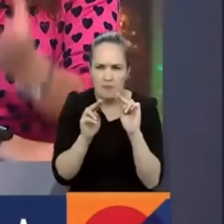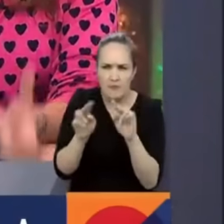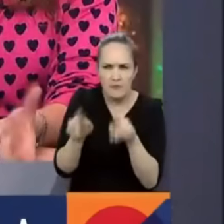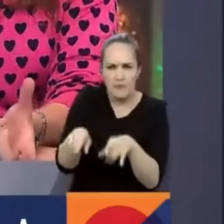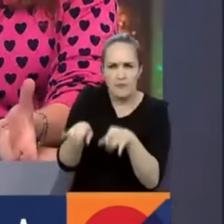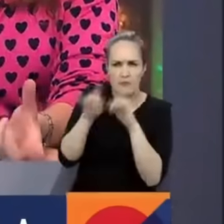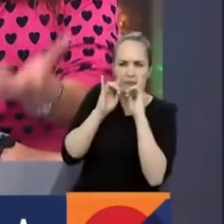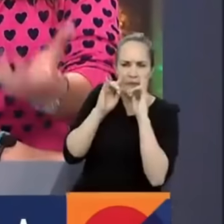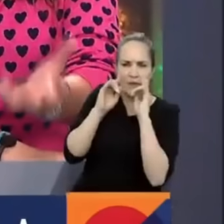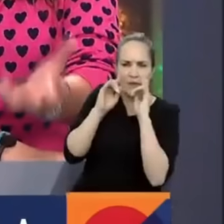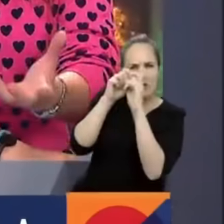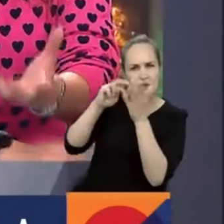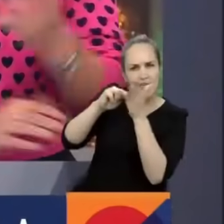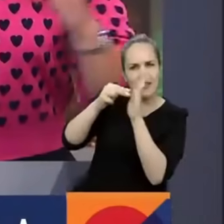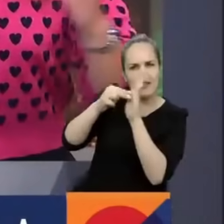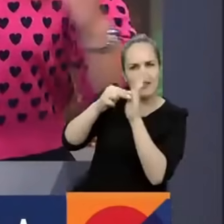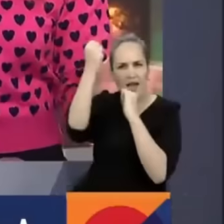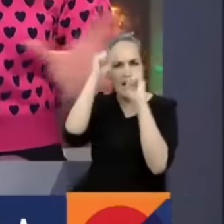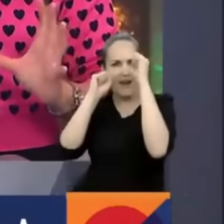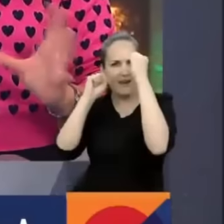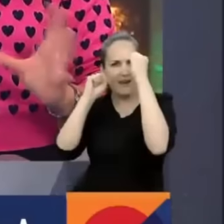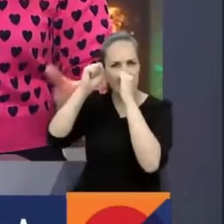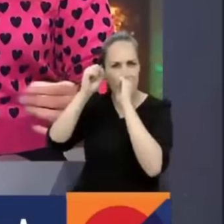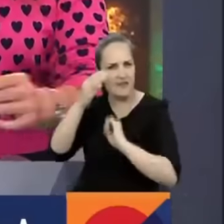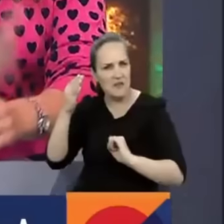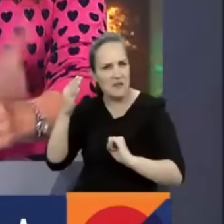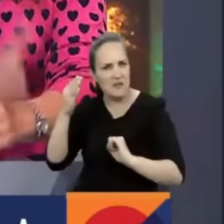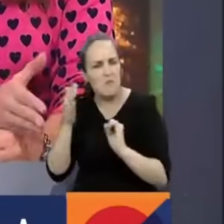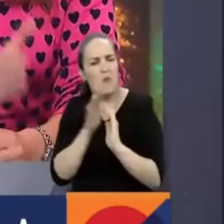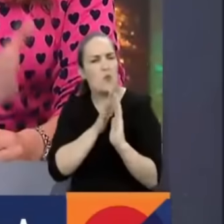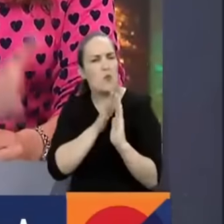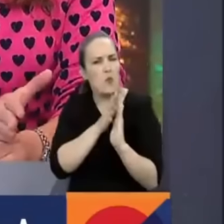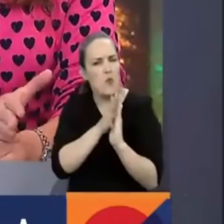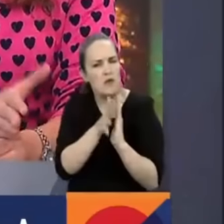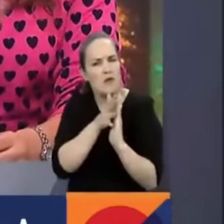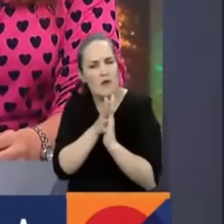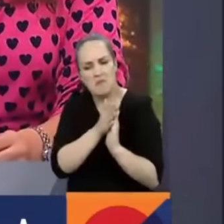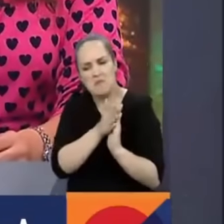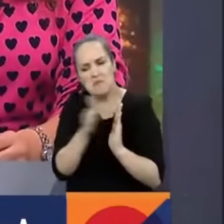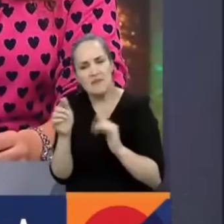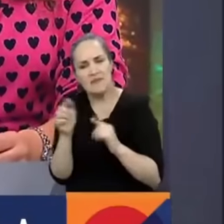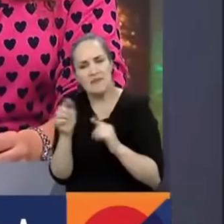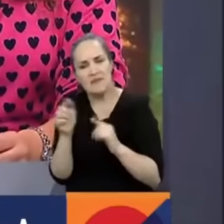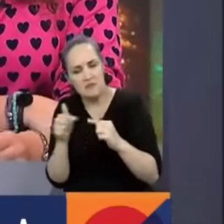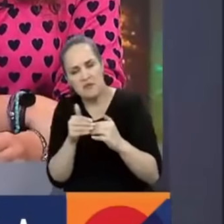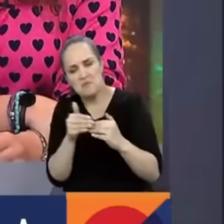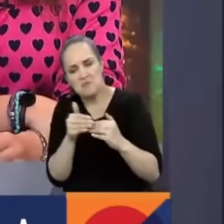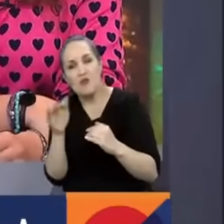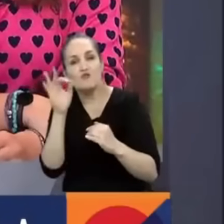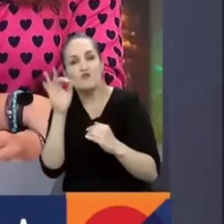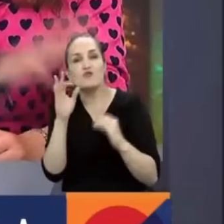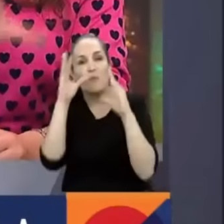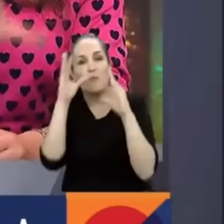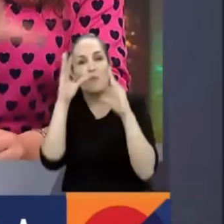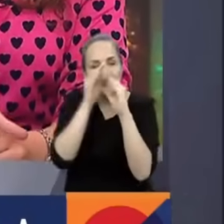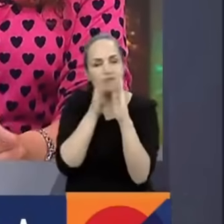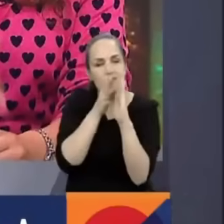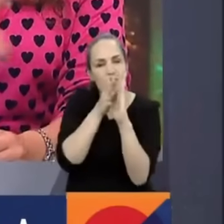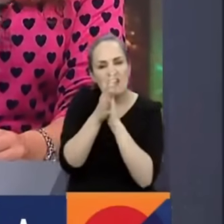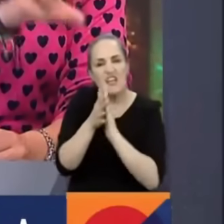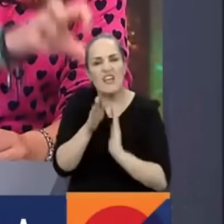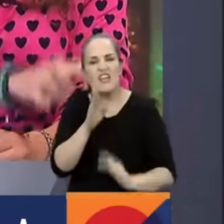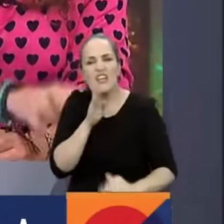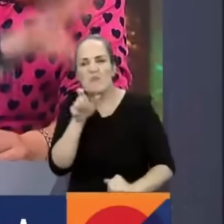alrededor de lo que significa el Carnaval y les vamos a ir contando a lo largo de esta semana, siempre en las emisiones de la noche, quiénes son